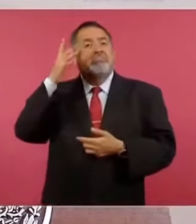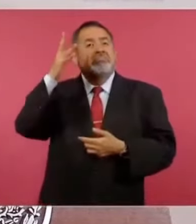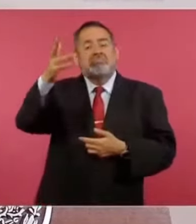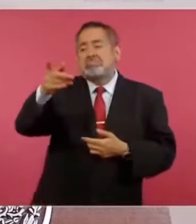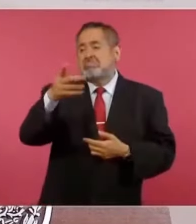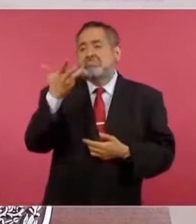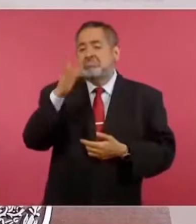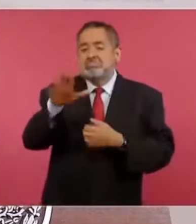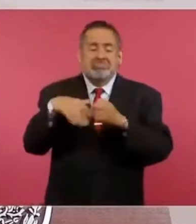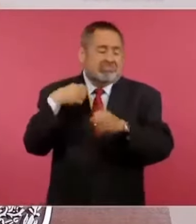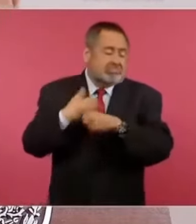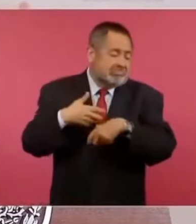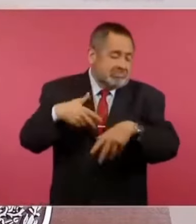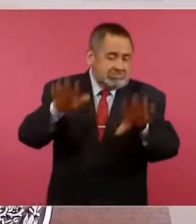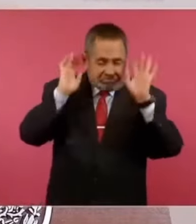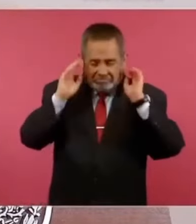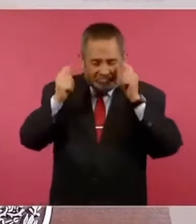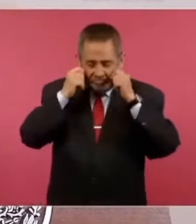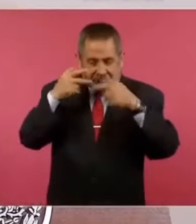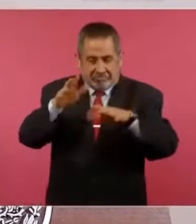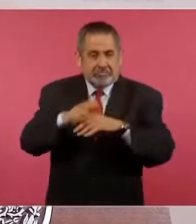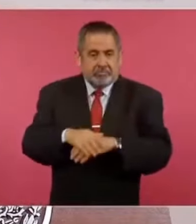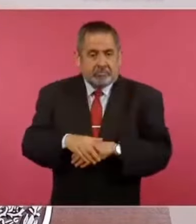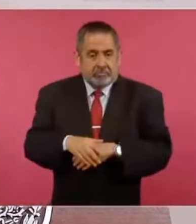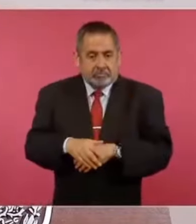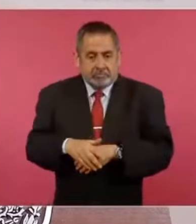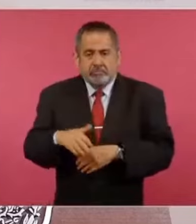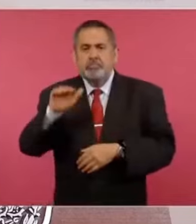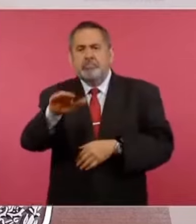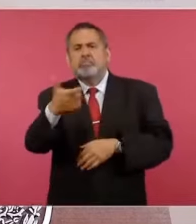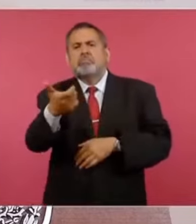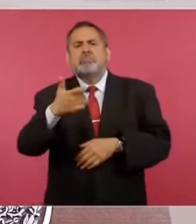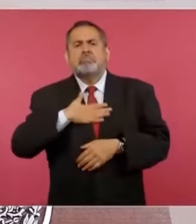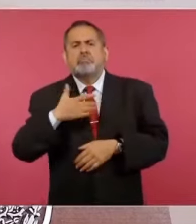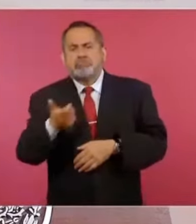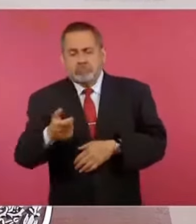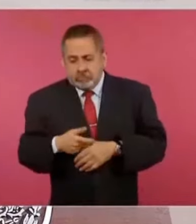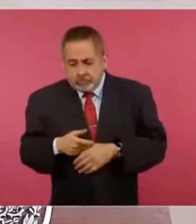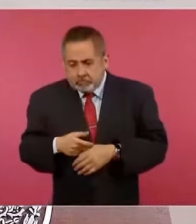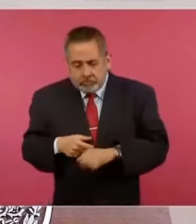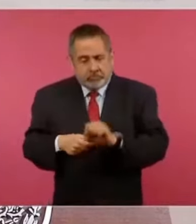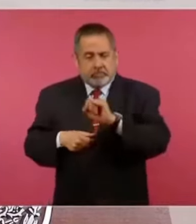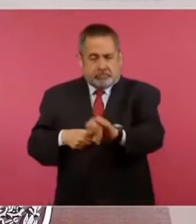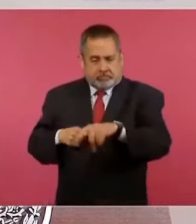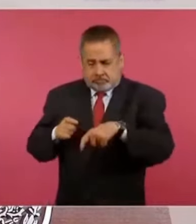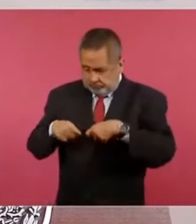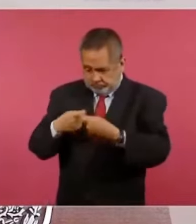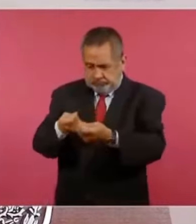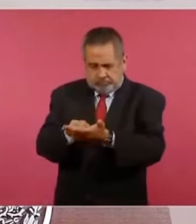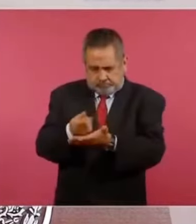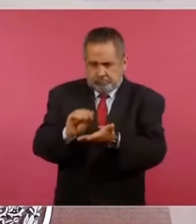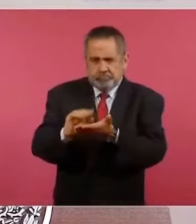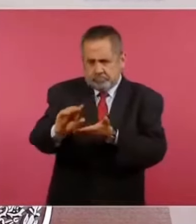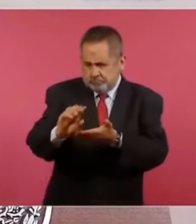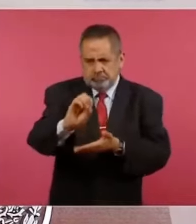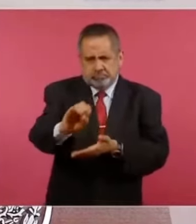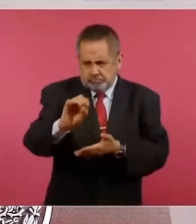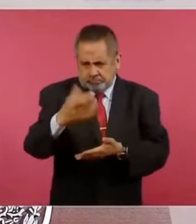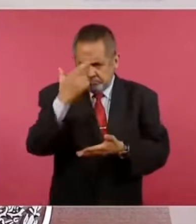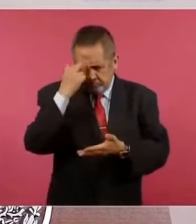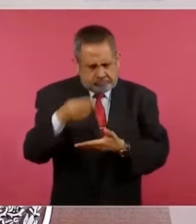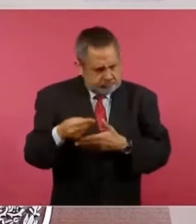los 10 años, los que fueran, reclamaba esos fondos, se le fueran otorgados. Ahí hay